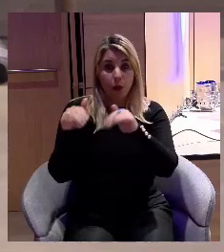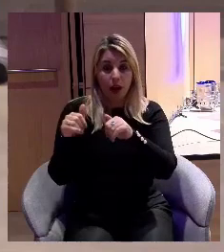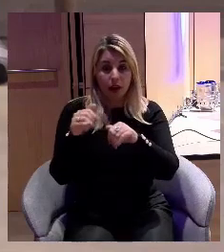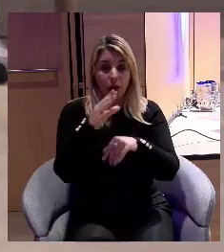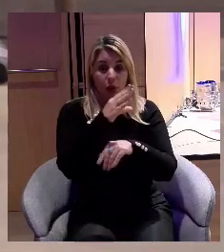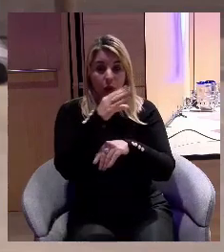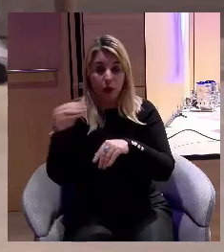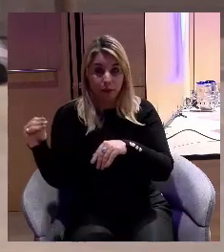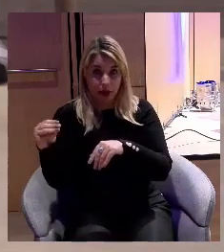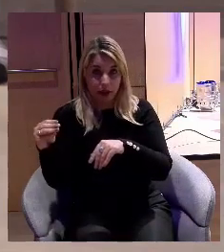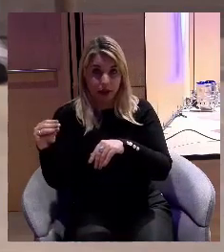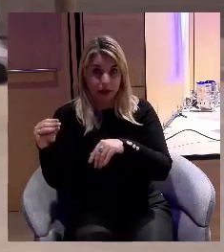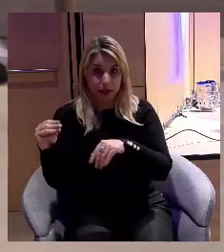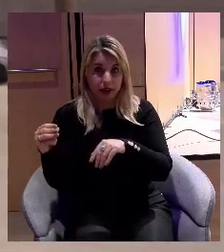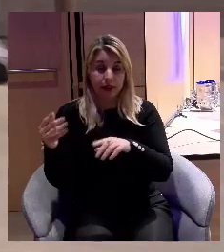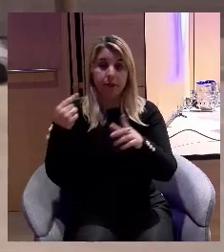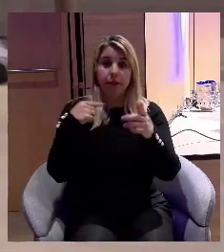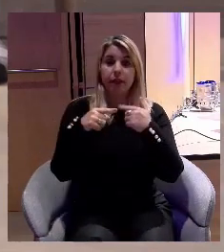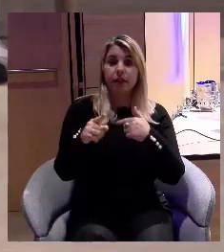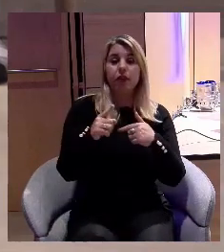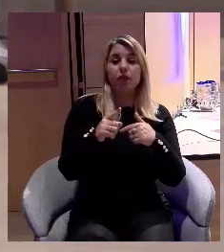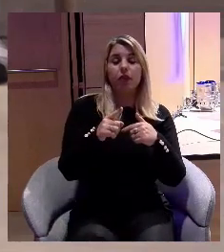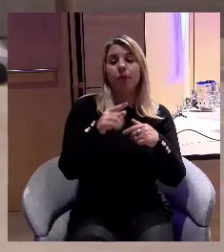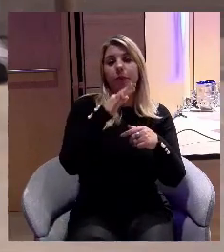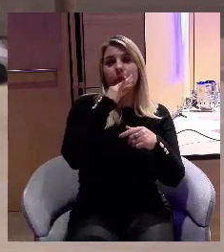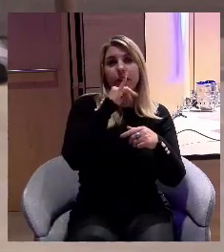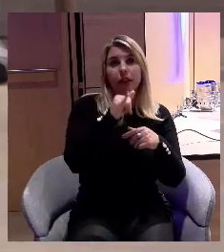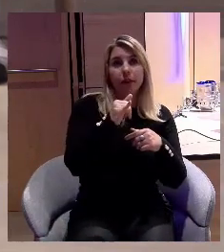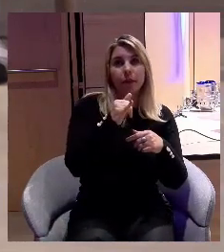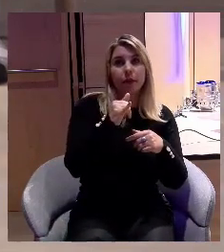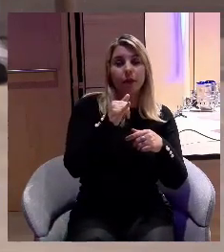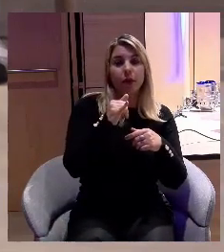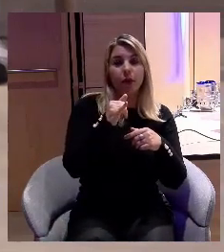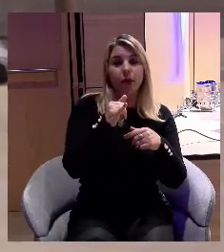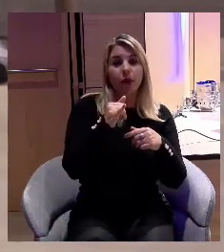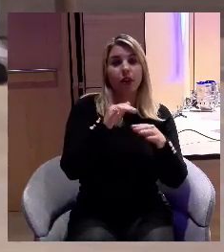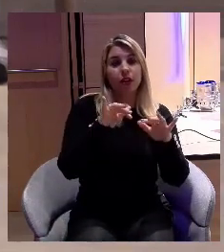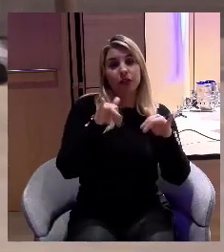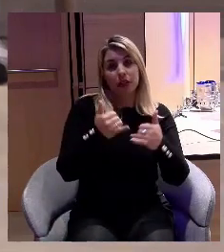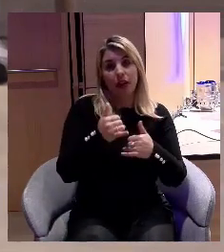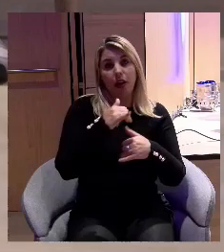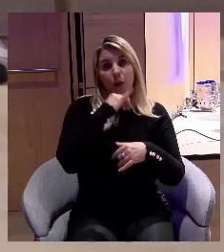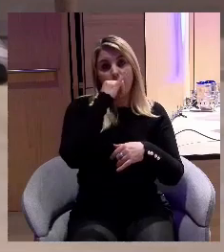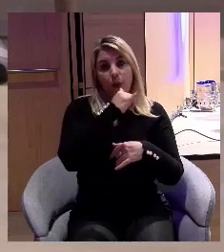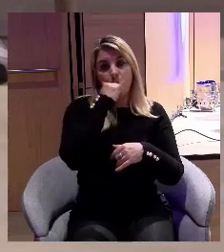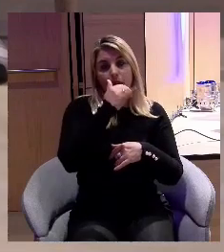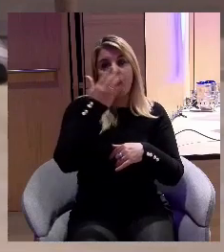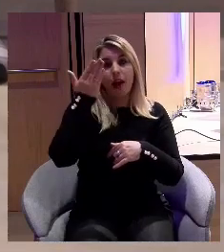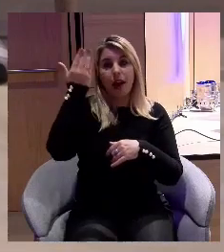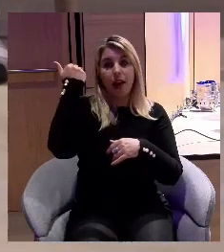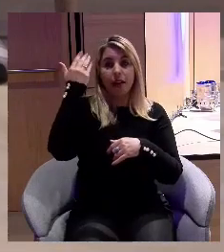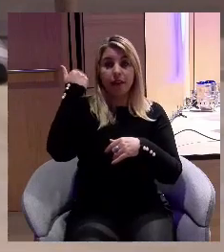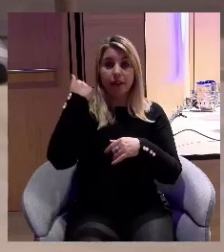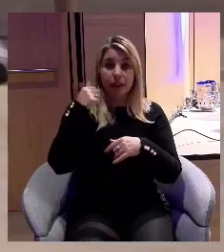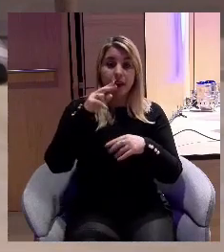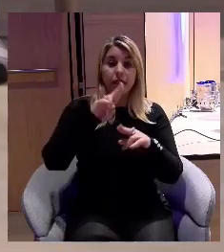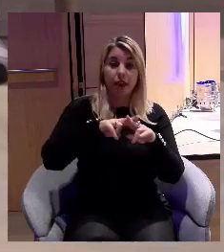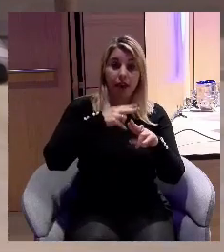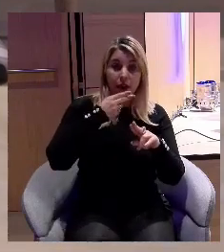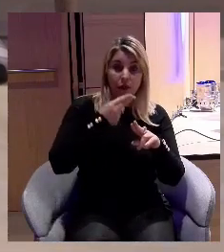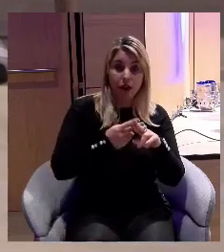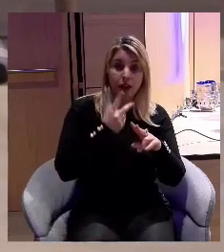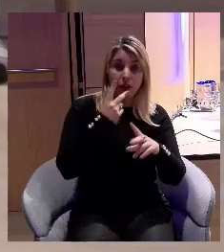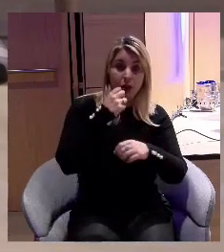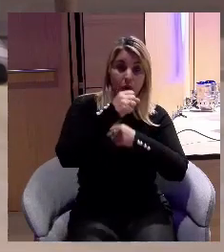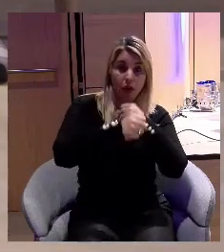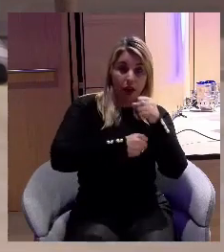Pero quizás ni siquiera ir tan lejos. Digo, que sea replicable, por ejemplo, esto que yo les contaba antes, de volverme a encontrar cada 2